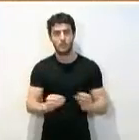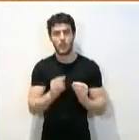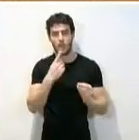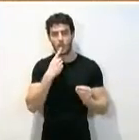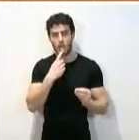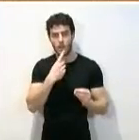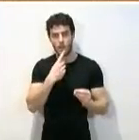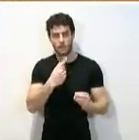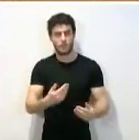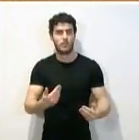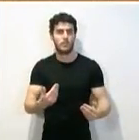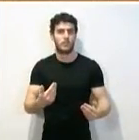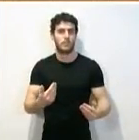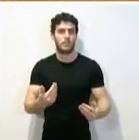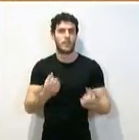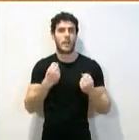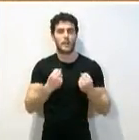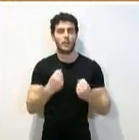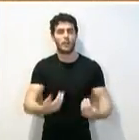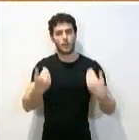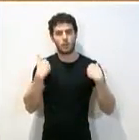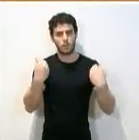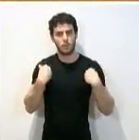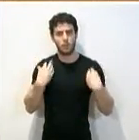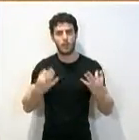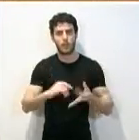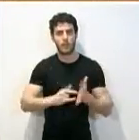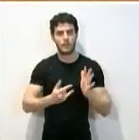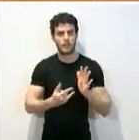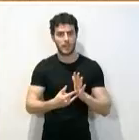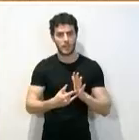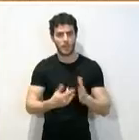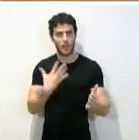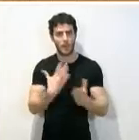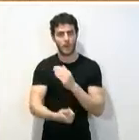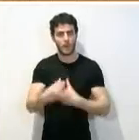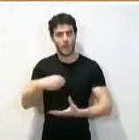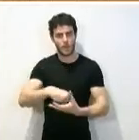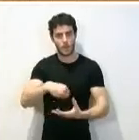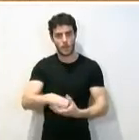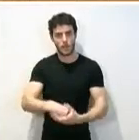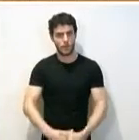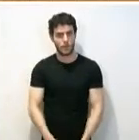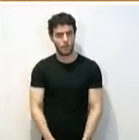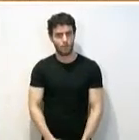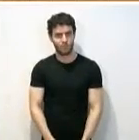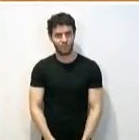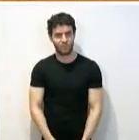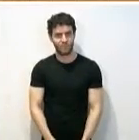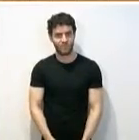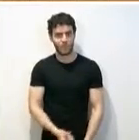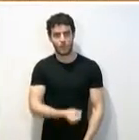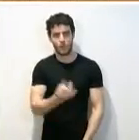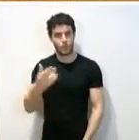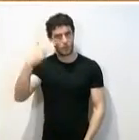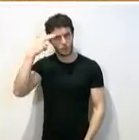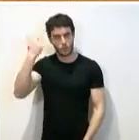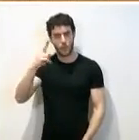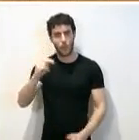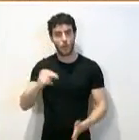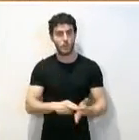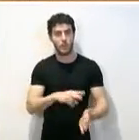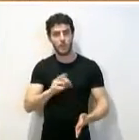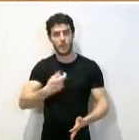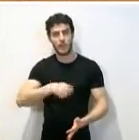hecho padecer las instituciones. El sistema falla desde dentro. El número de suicidios en 2020 en